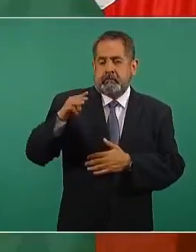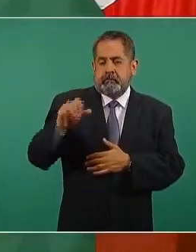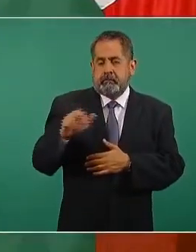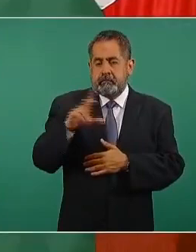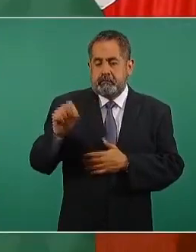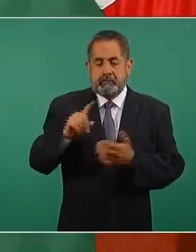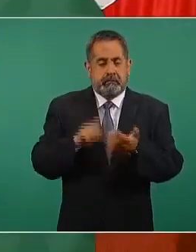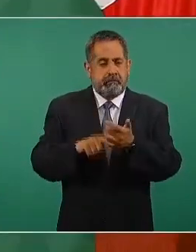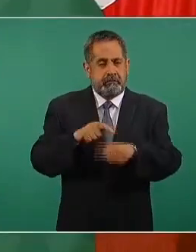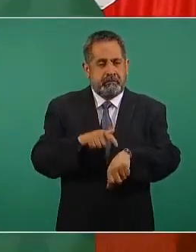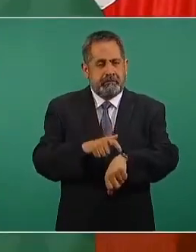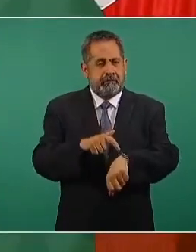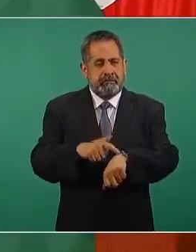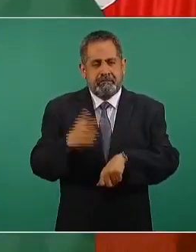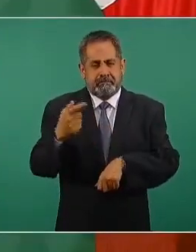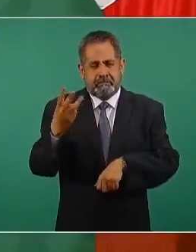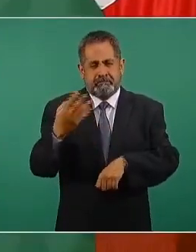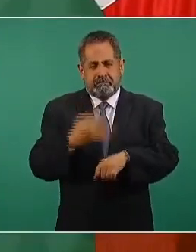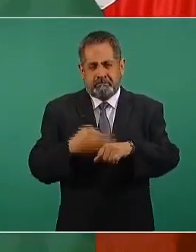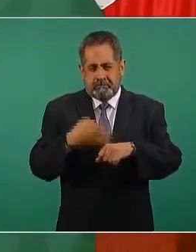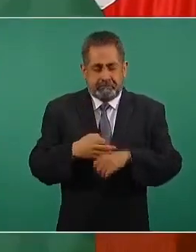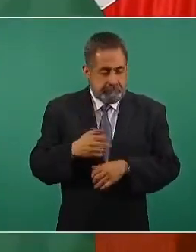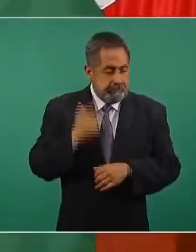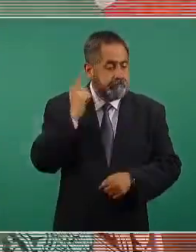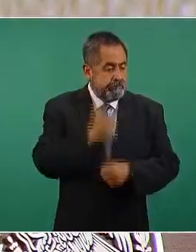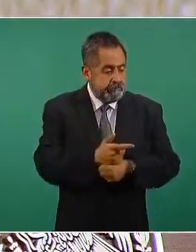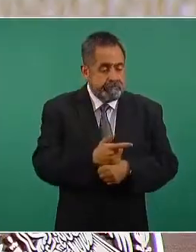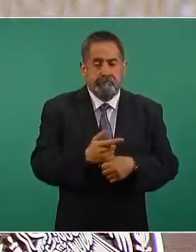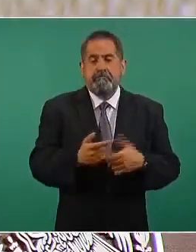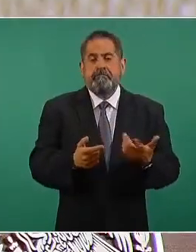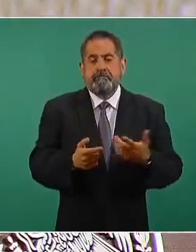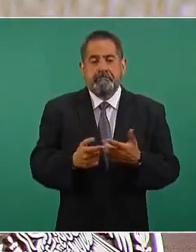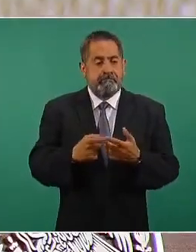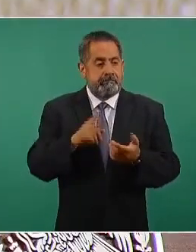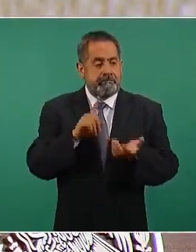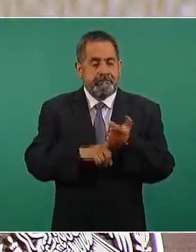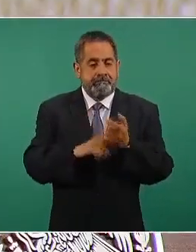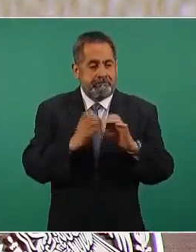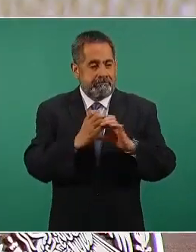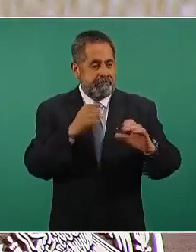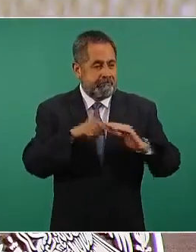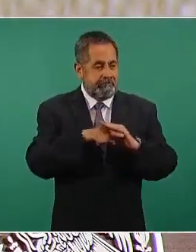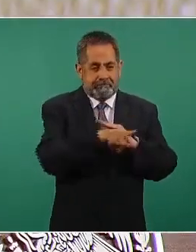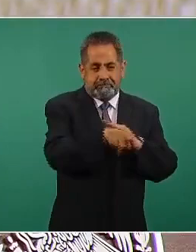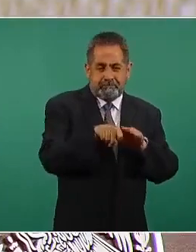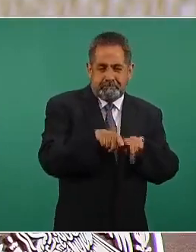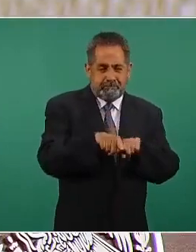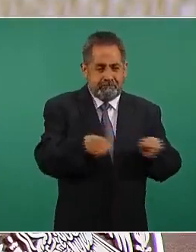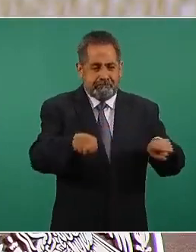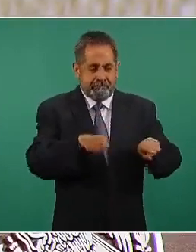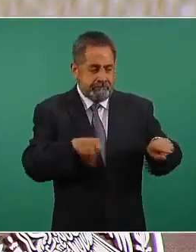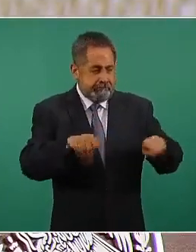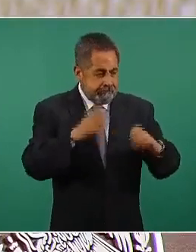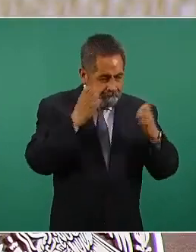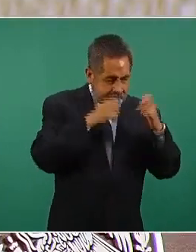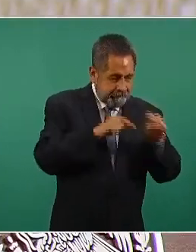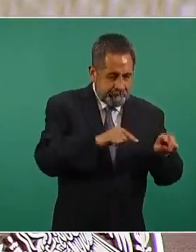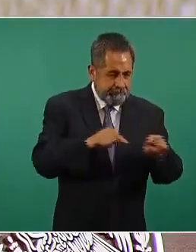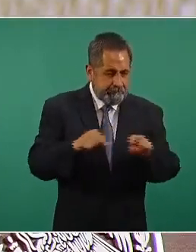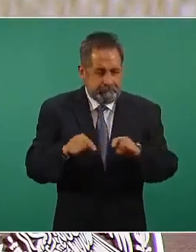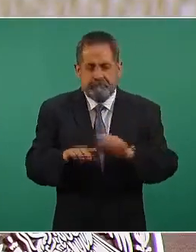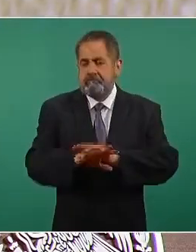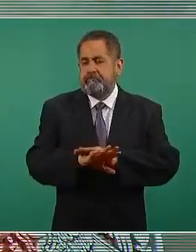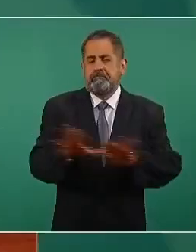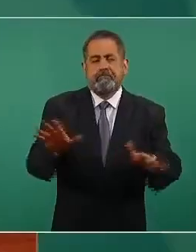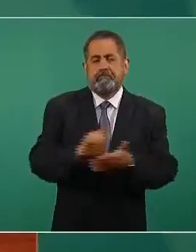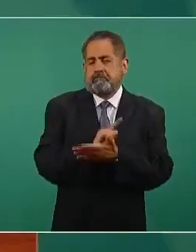las 3 horas, por primera vez se registra en todos los cárcamos y lumbreras monitoreados el